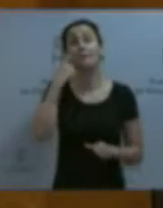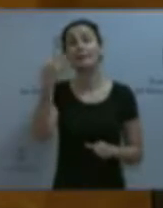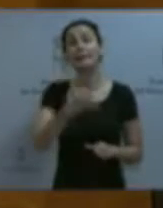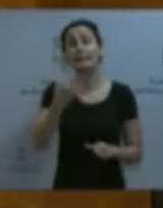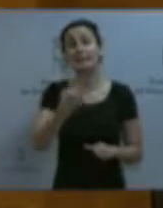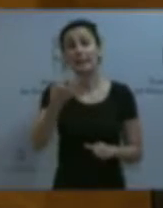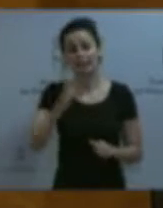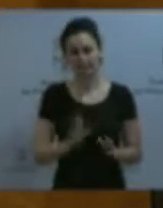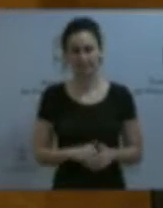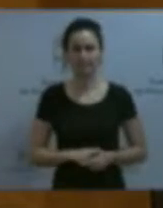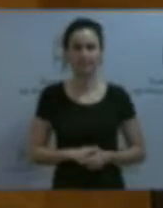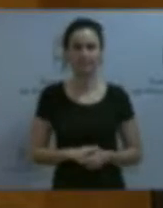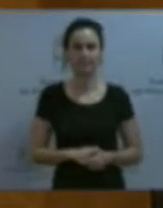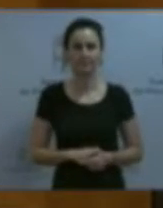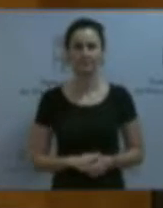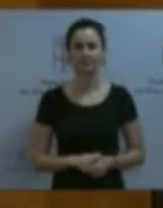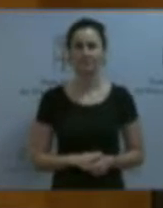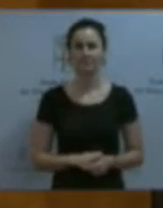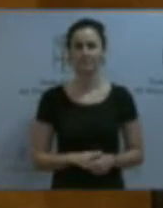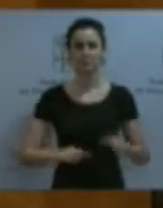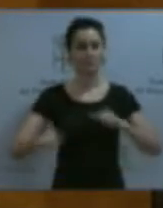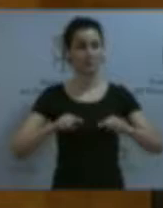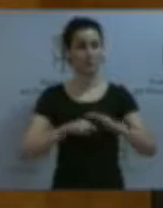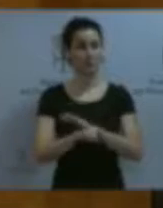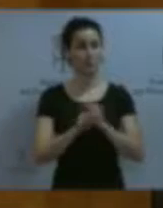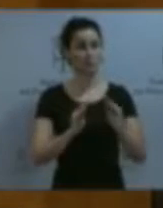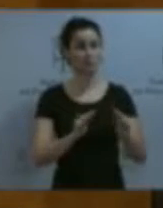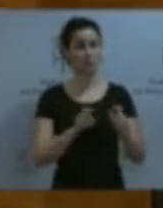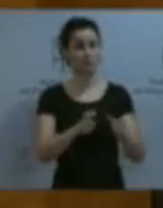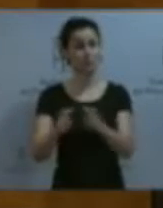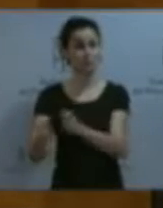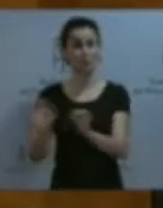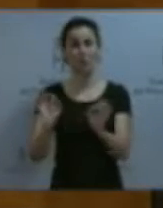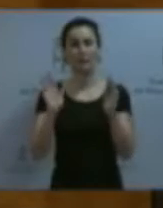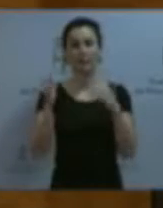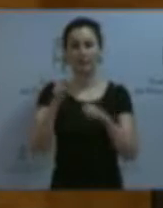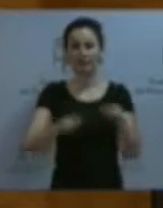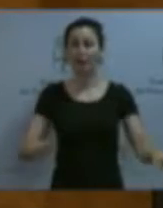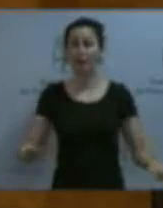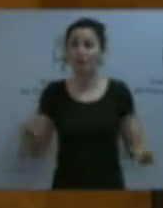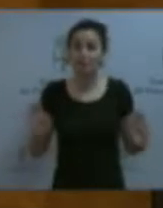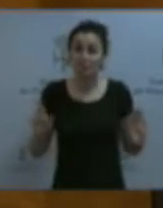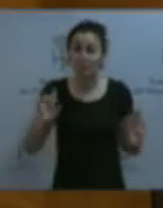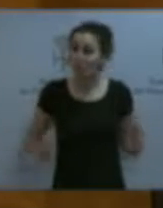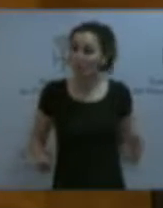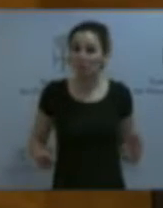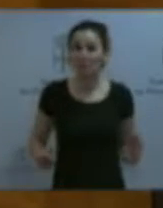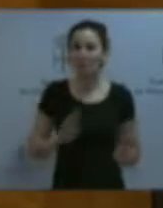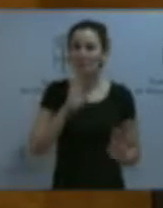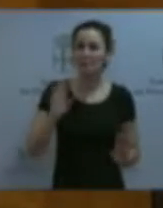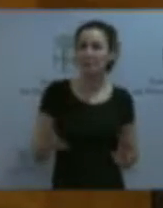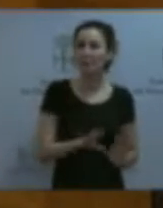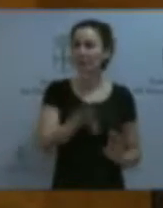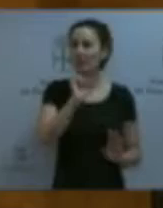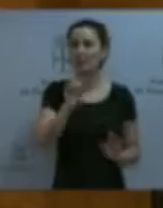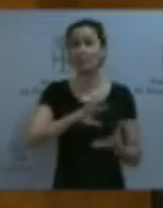a nivel de las gerencias de área o de los servicios de atención al ciudadano, pero parece que todavía no se entiende o no se